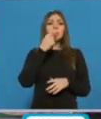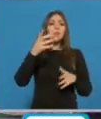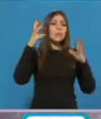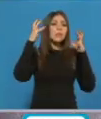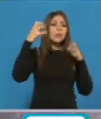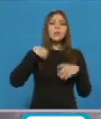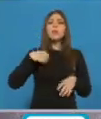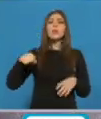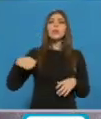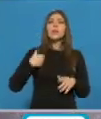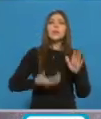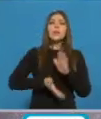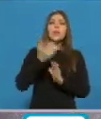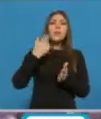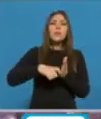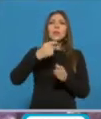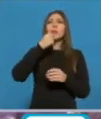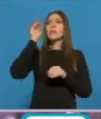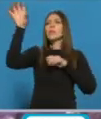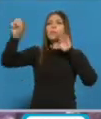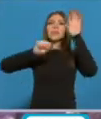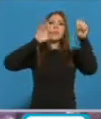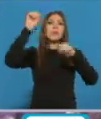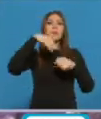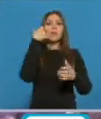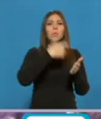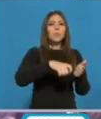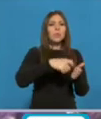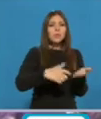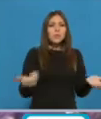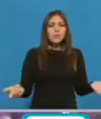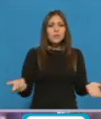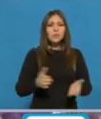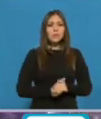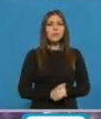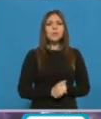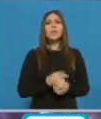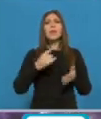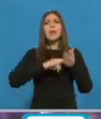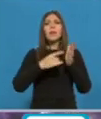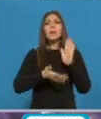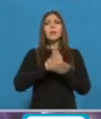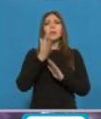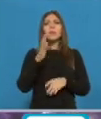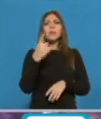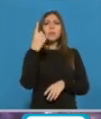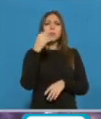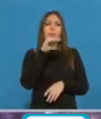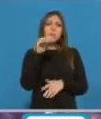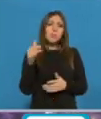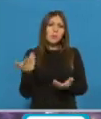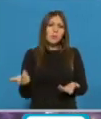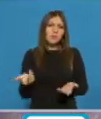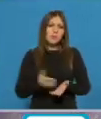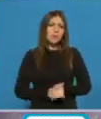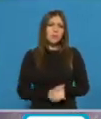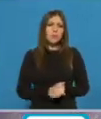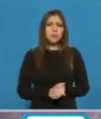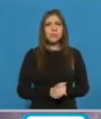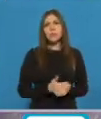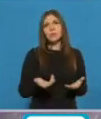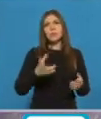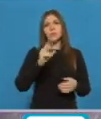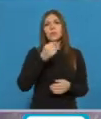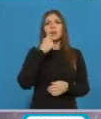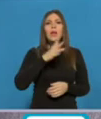quicio? Mira, lo llevé al súper, todo quería, todo gritaba. Oye, ¿y a qué hora lo llevaste al súper? Pues como a la 1:30. No, Ah, mira, pues hambre.